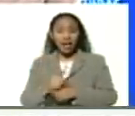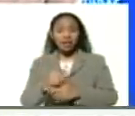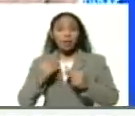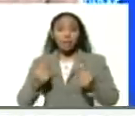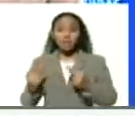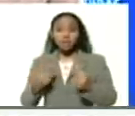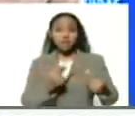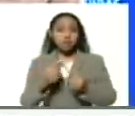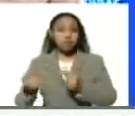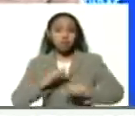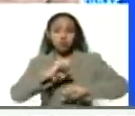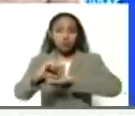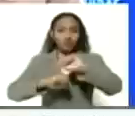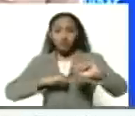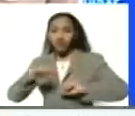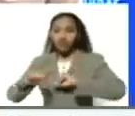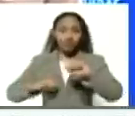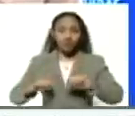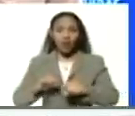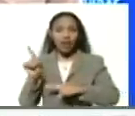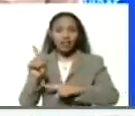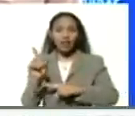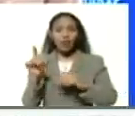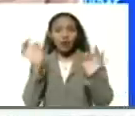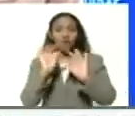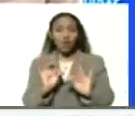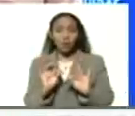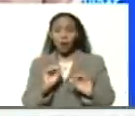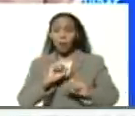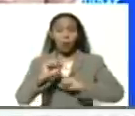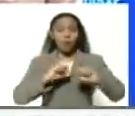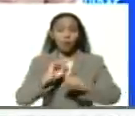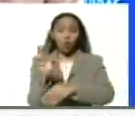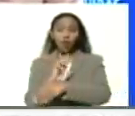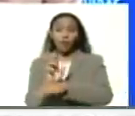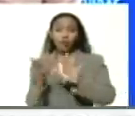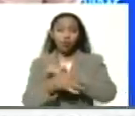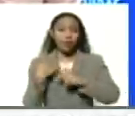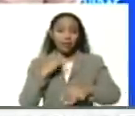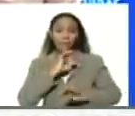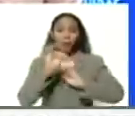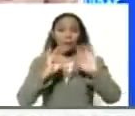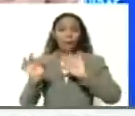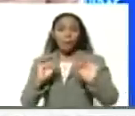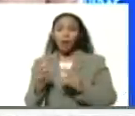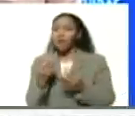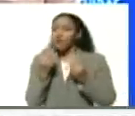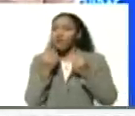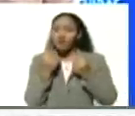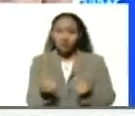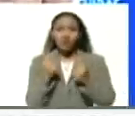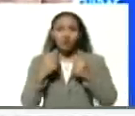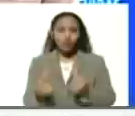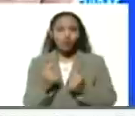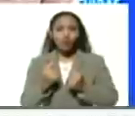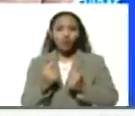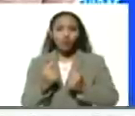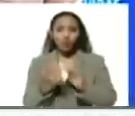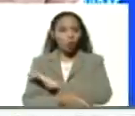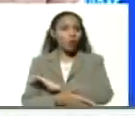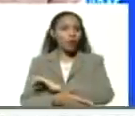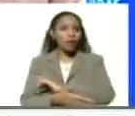hiperactivo. El virus tiene una tasa de hiperactividad de contagio, es decir, se contagia mucho más rápido